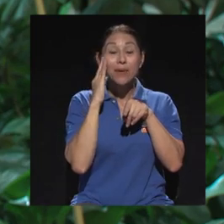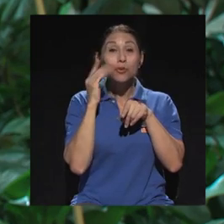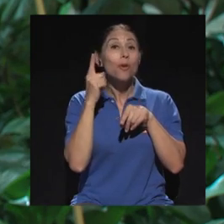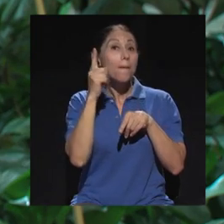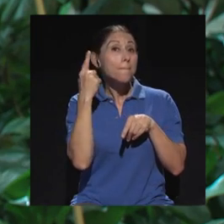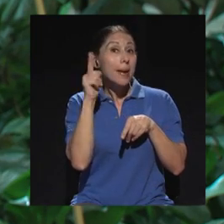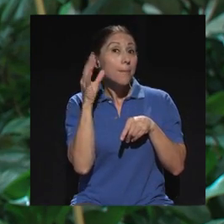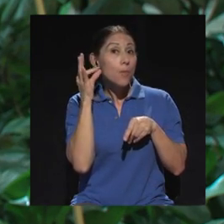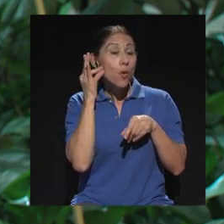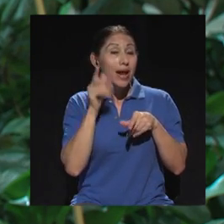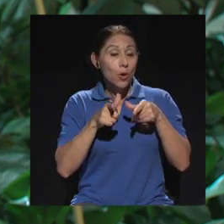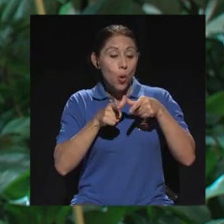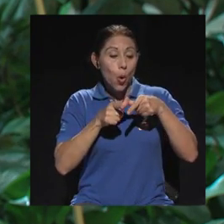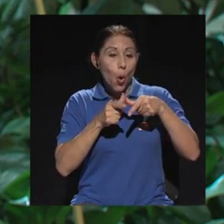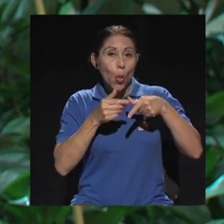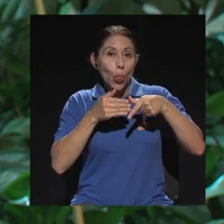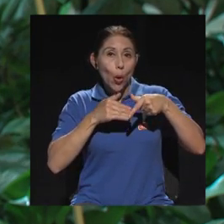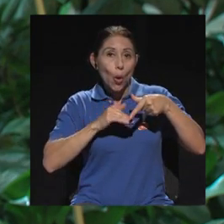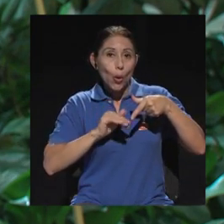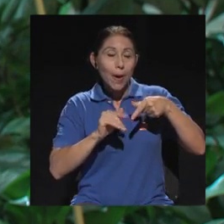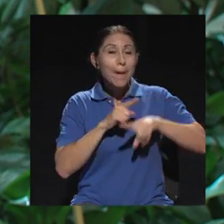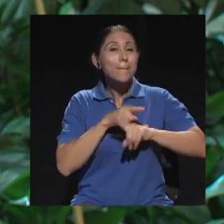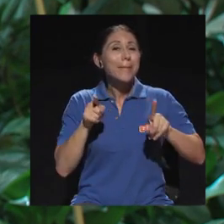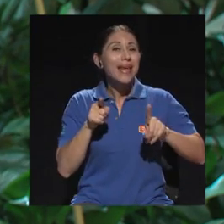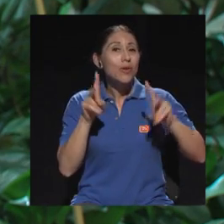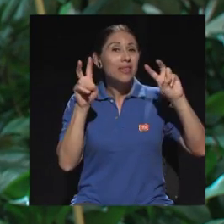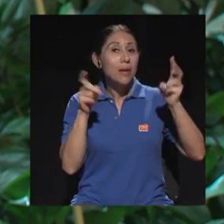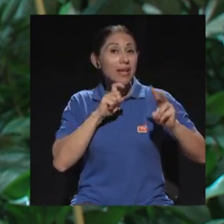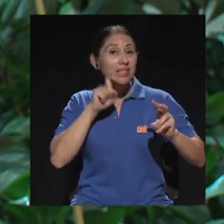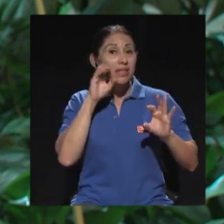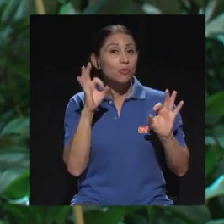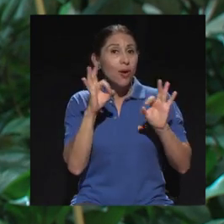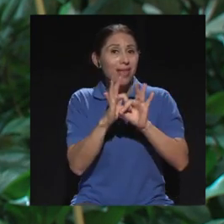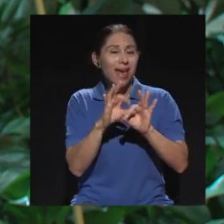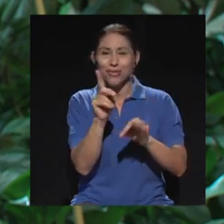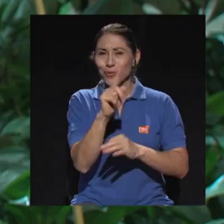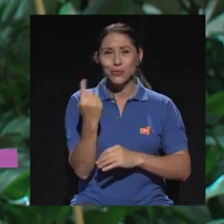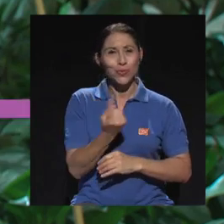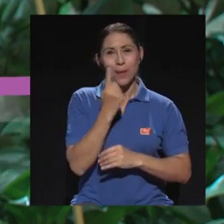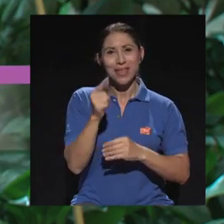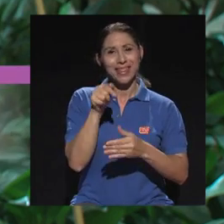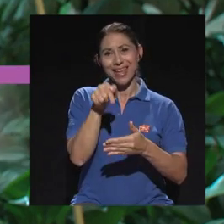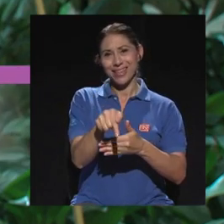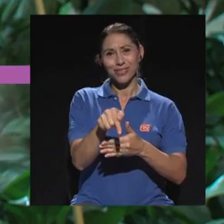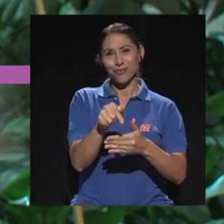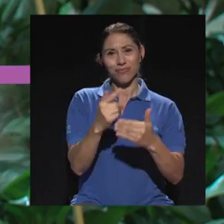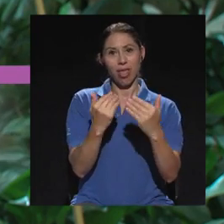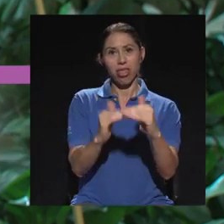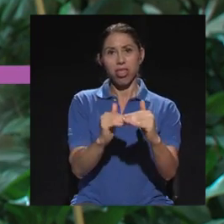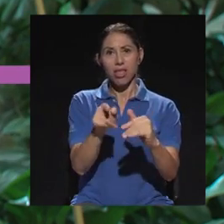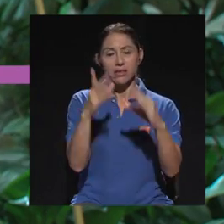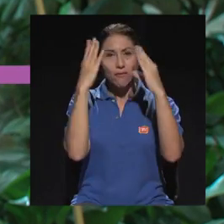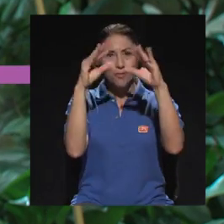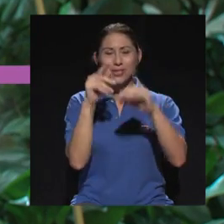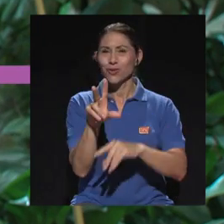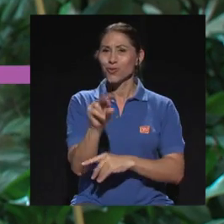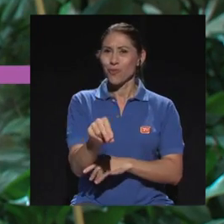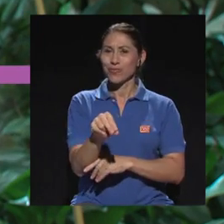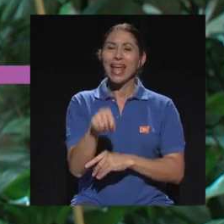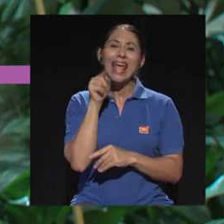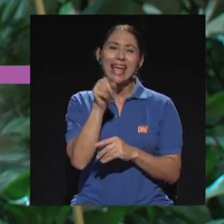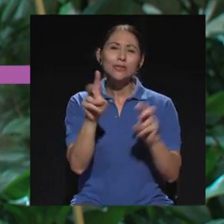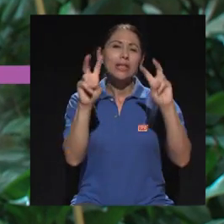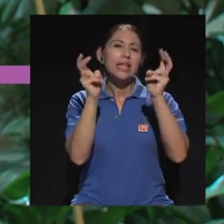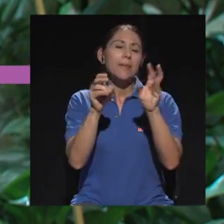femenino, pero no, el tema de sexualidad no se limita únicamente a esa información. Y yo creo que ese es el punto,